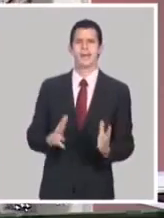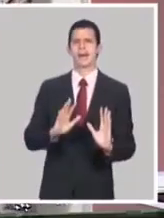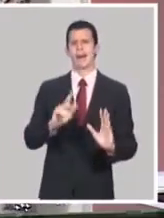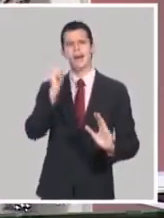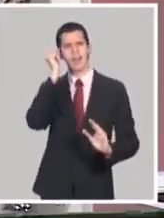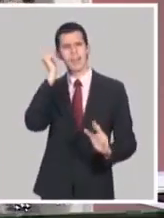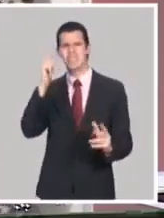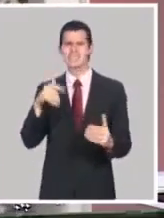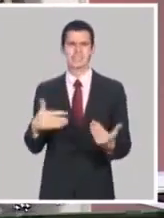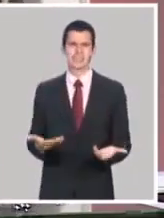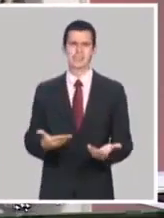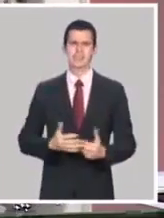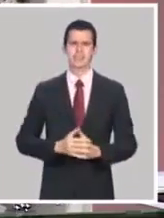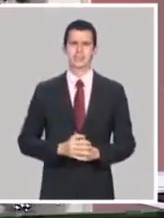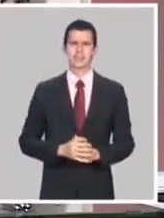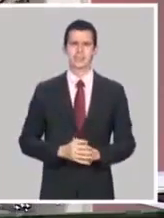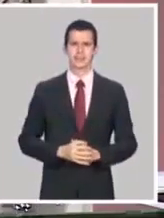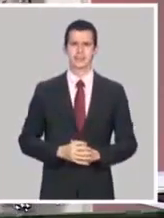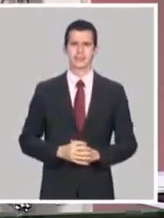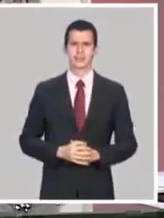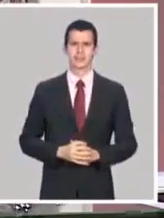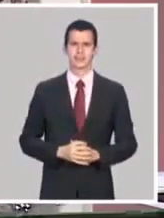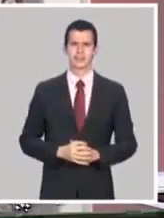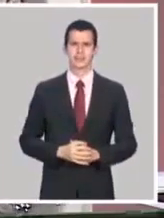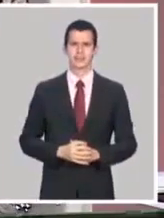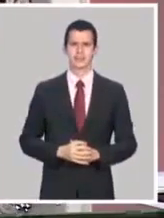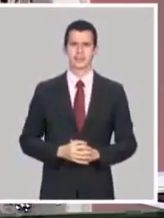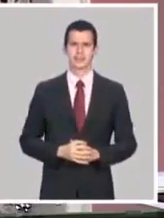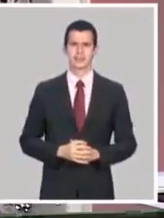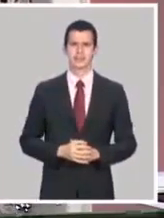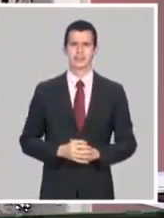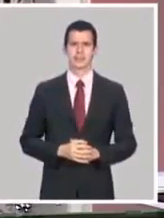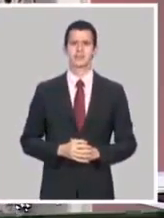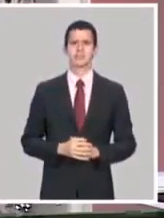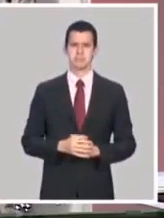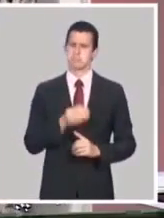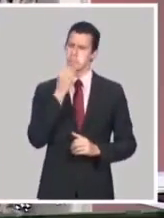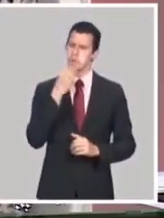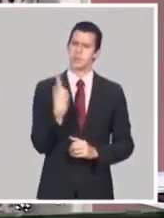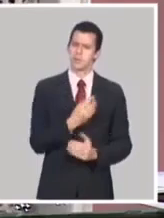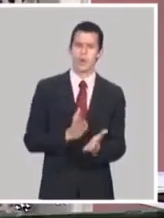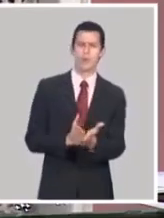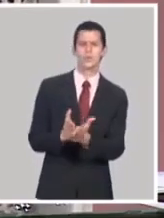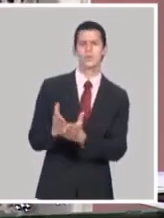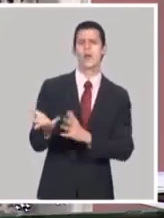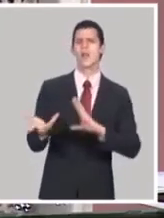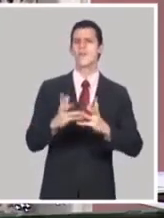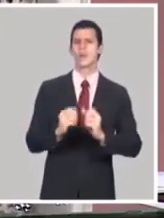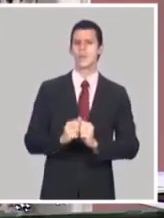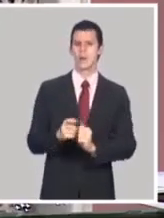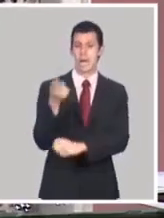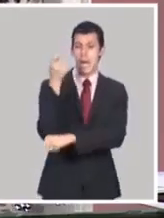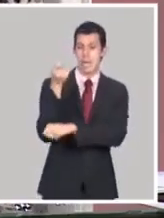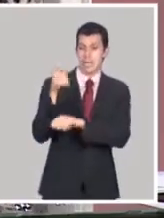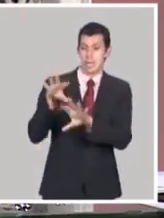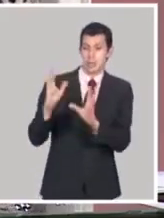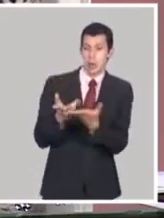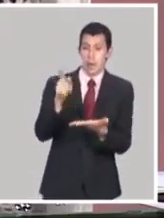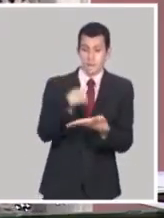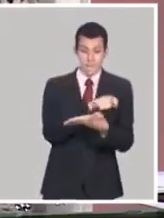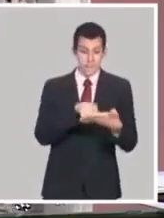janko ya han desarrollado más del 80 por ciento del plan de estudios nosotros le indicamos al director provincial